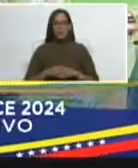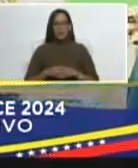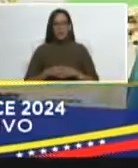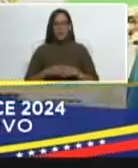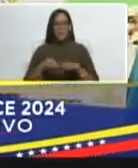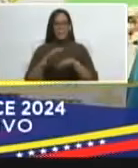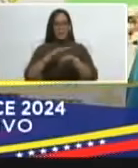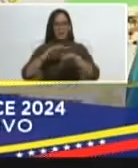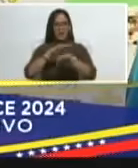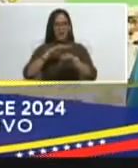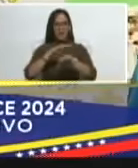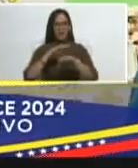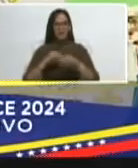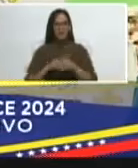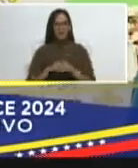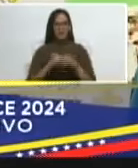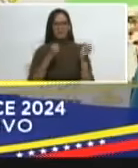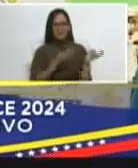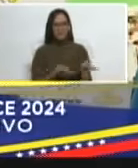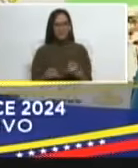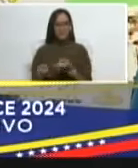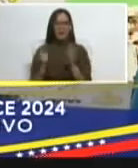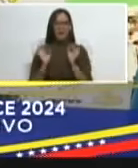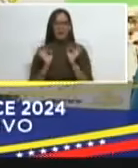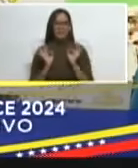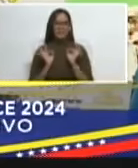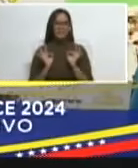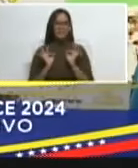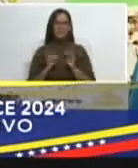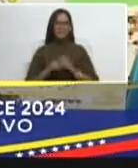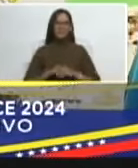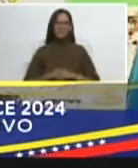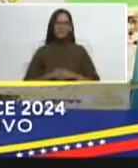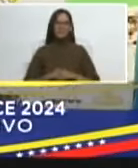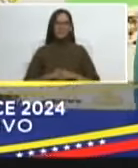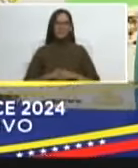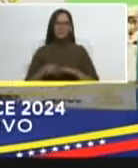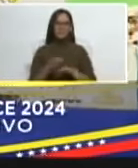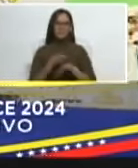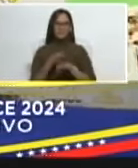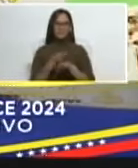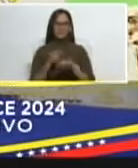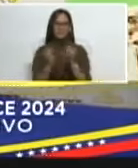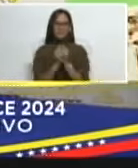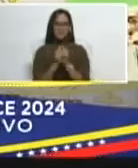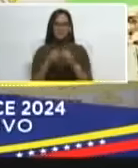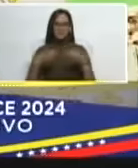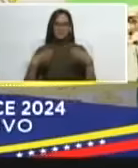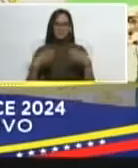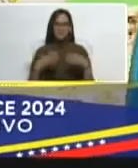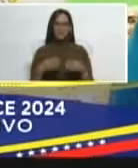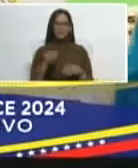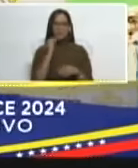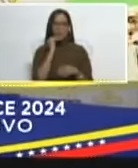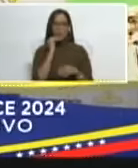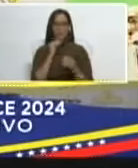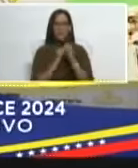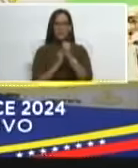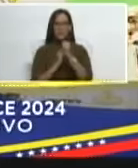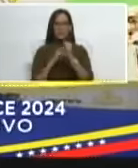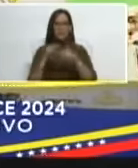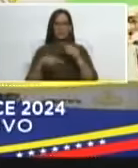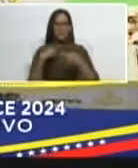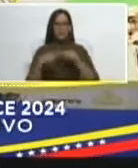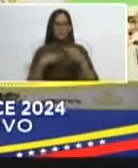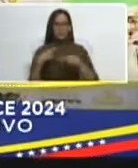ministros, ministras, están de invitados especiales, nada más y nada menos que el gobernador de Anzoátegui, este joven líder revolucionario, Luis